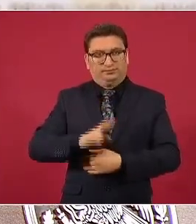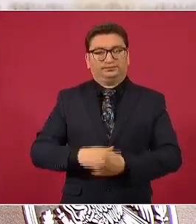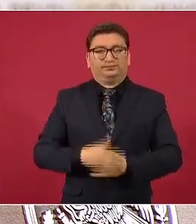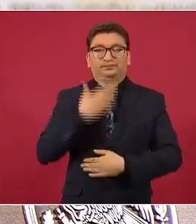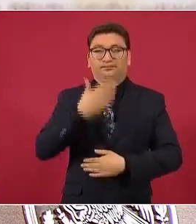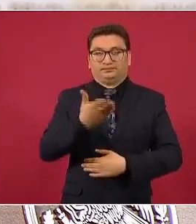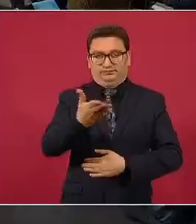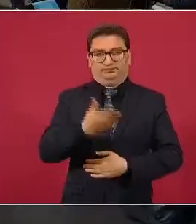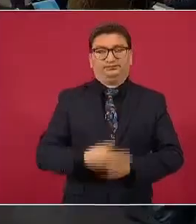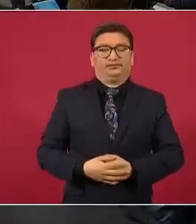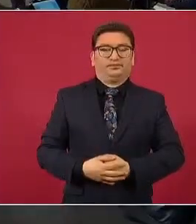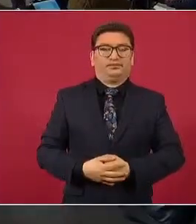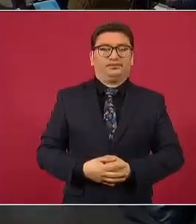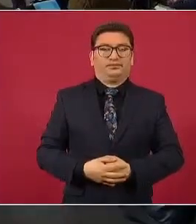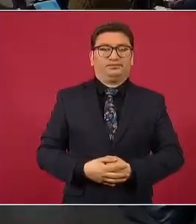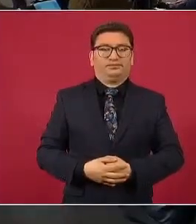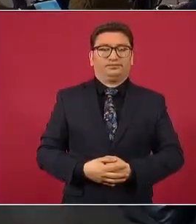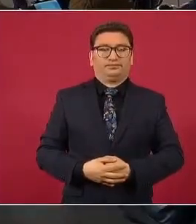Muy bien, adelante.